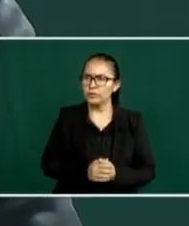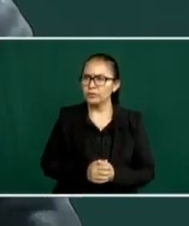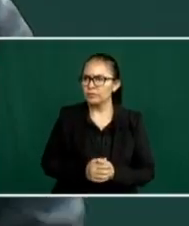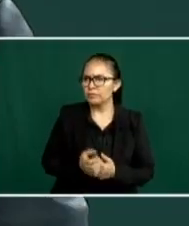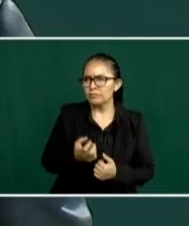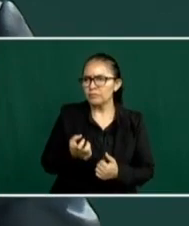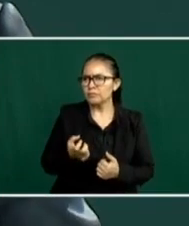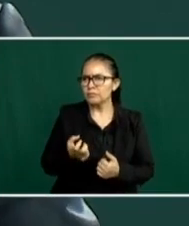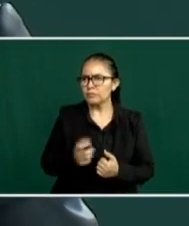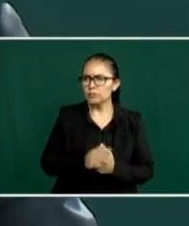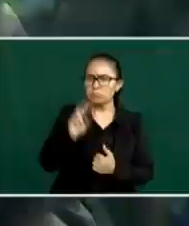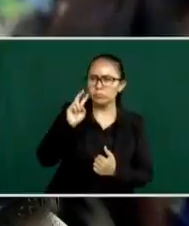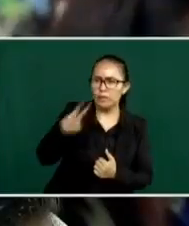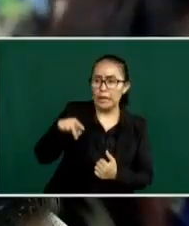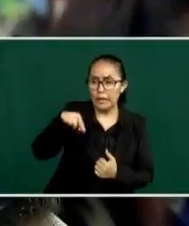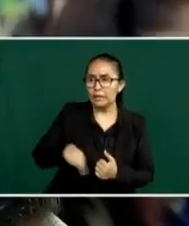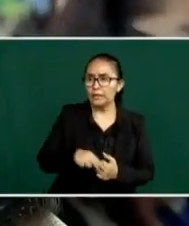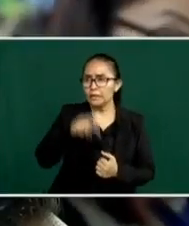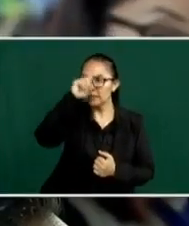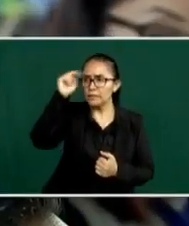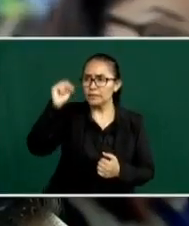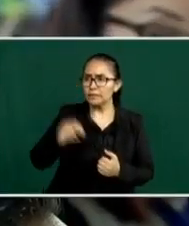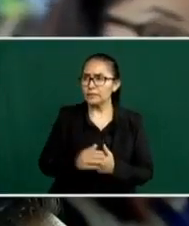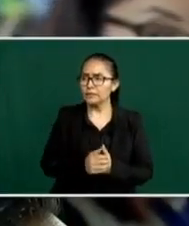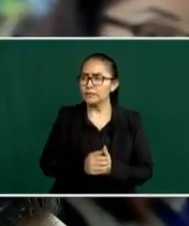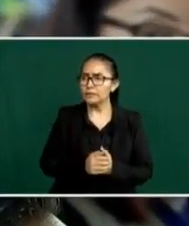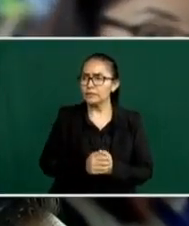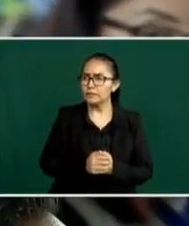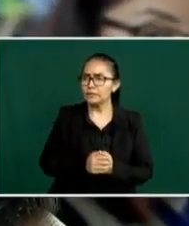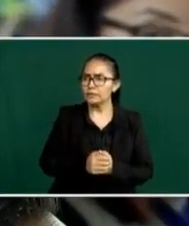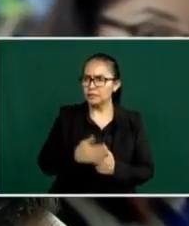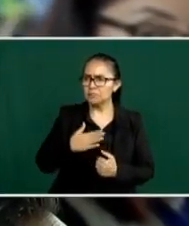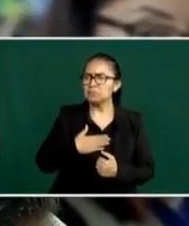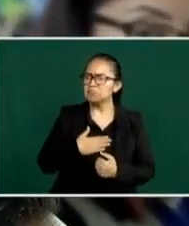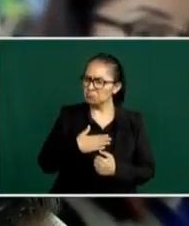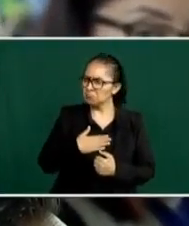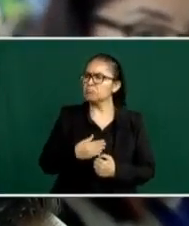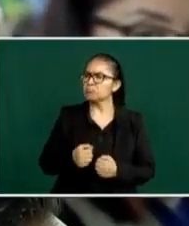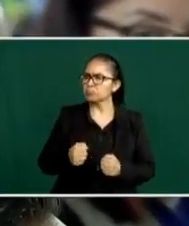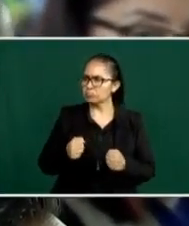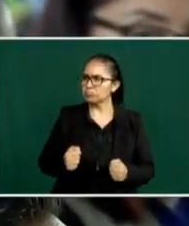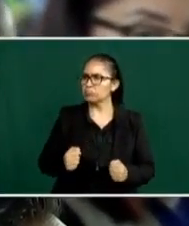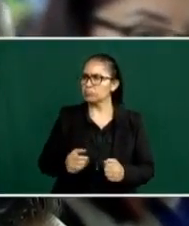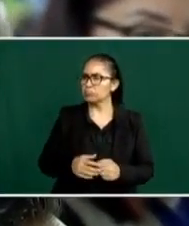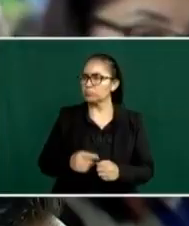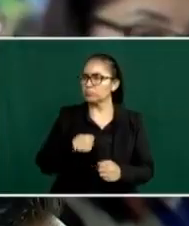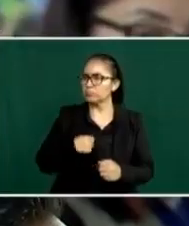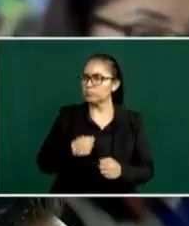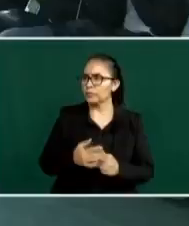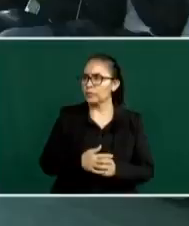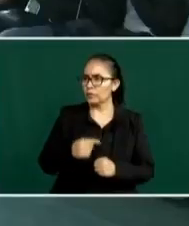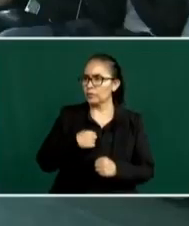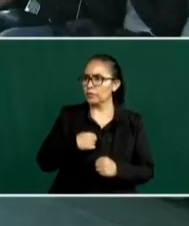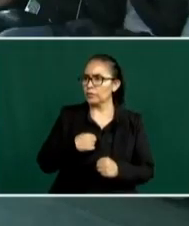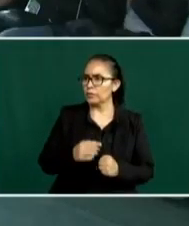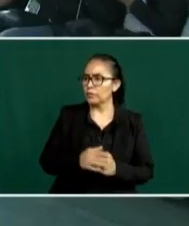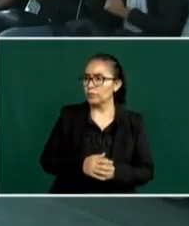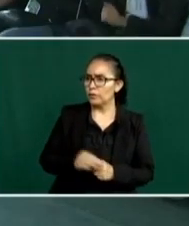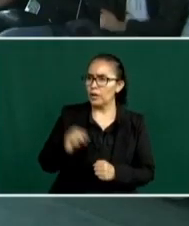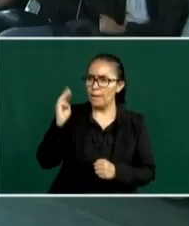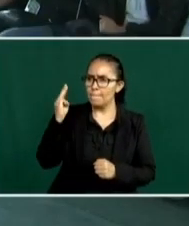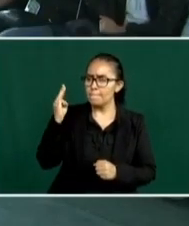esto lo estamos viviendo en Bahía de Banderas, que es donde a mí me consta. El pasado 12 de